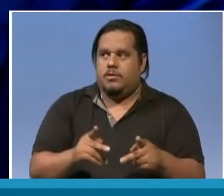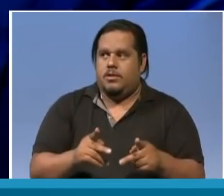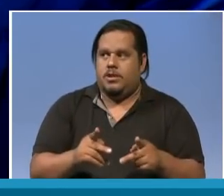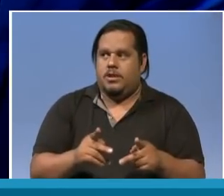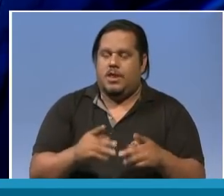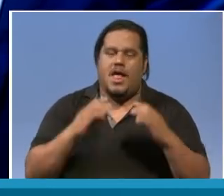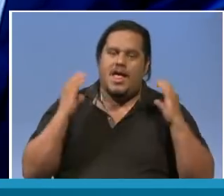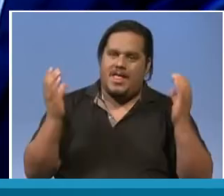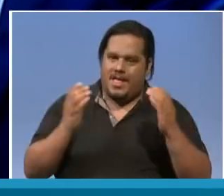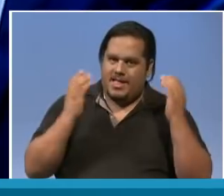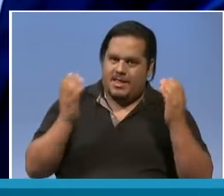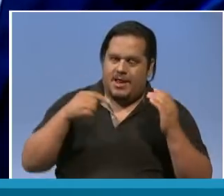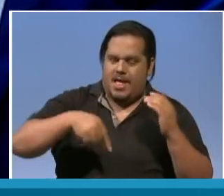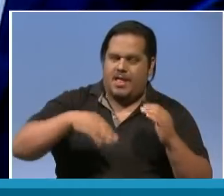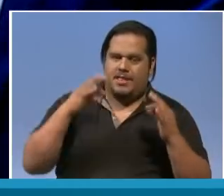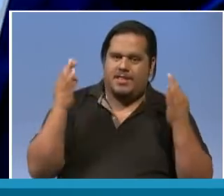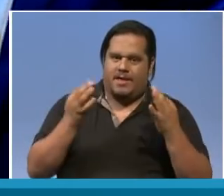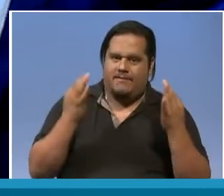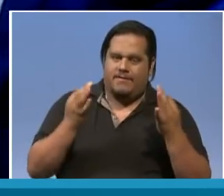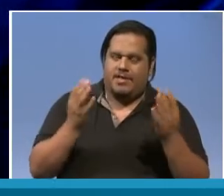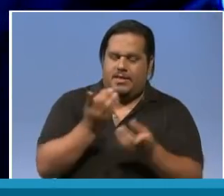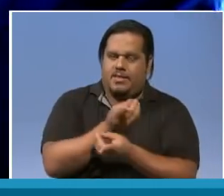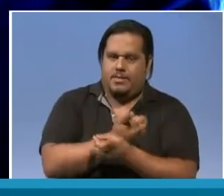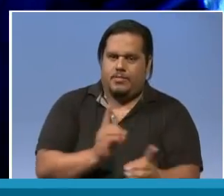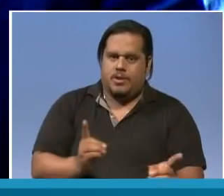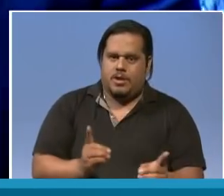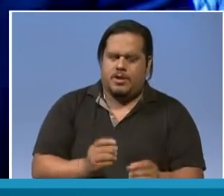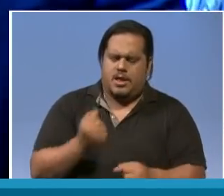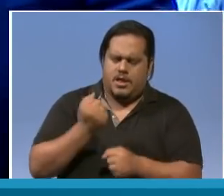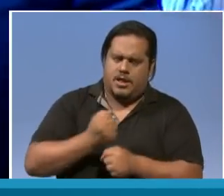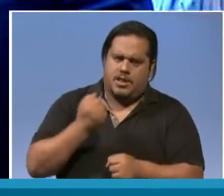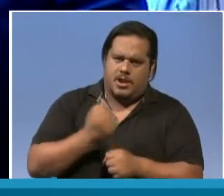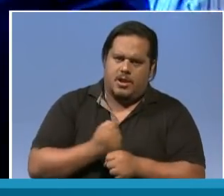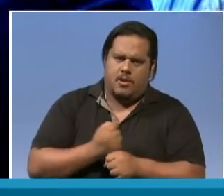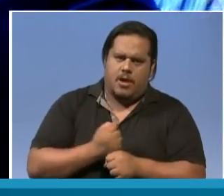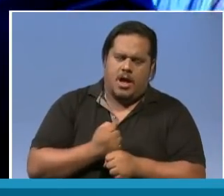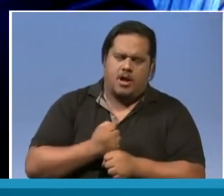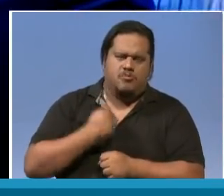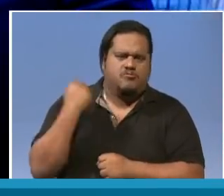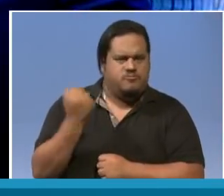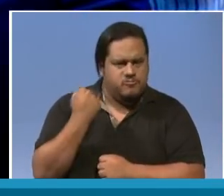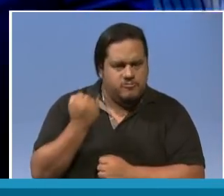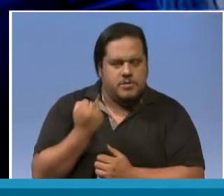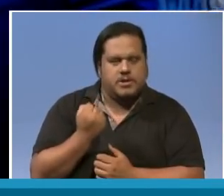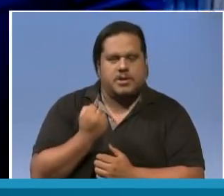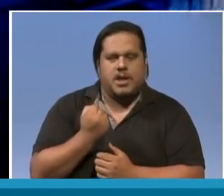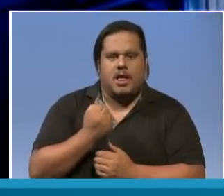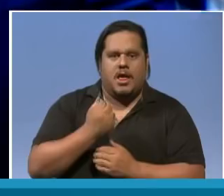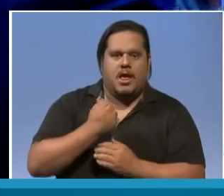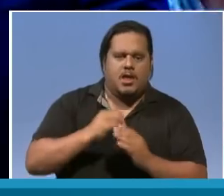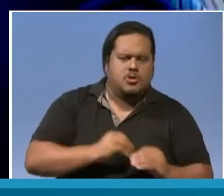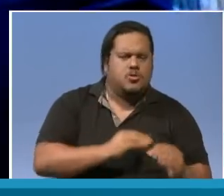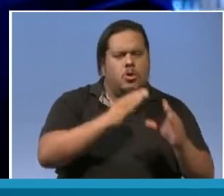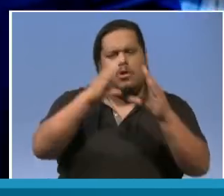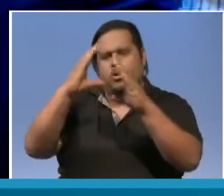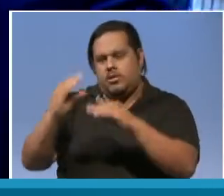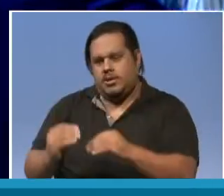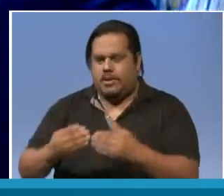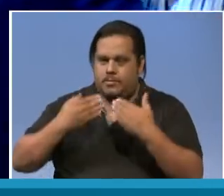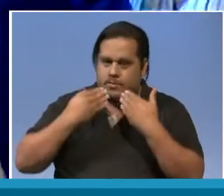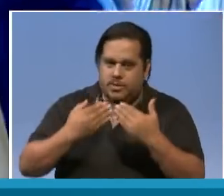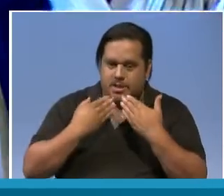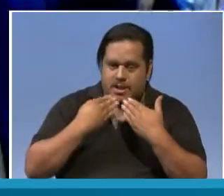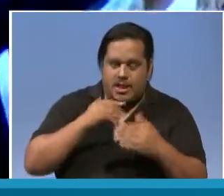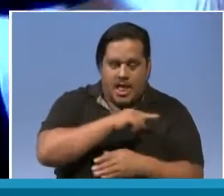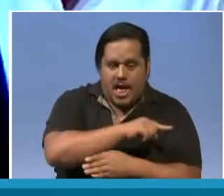que celebraron esta fiesta democrática, que trabajaron arduamente todo el día. Muchísimas gracias